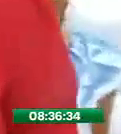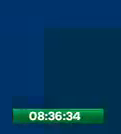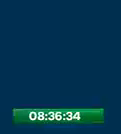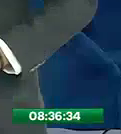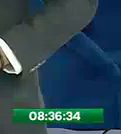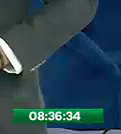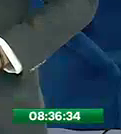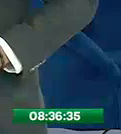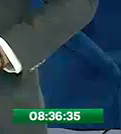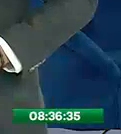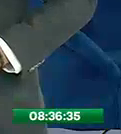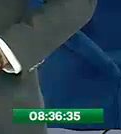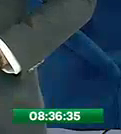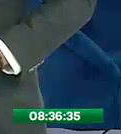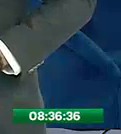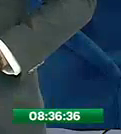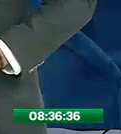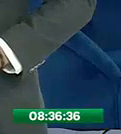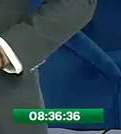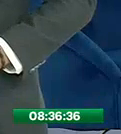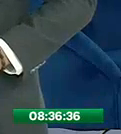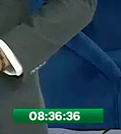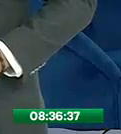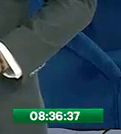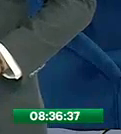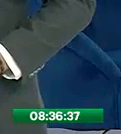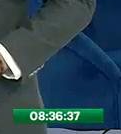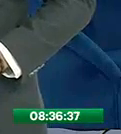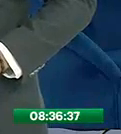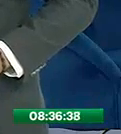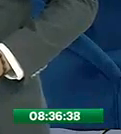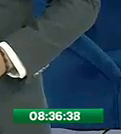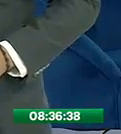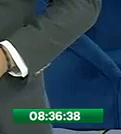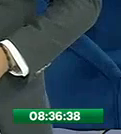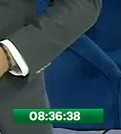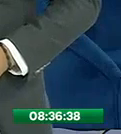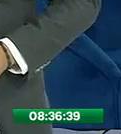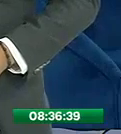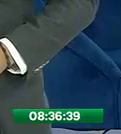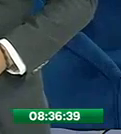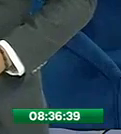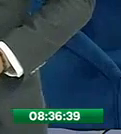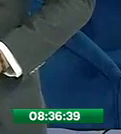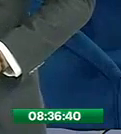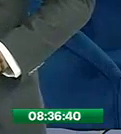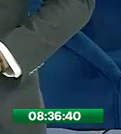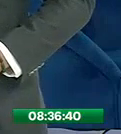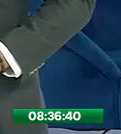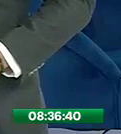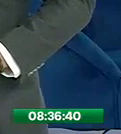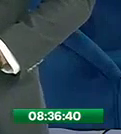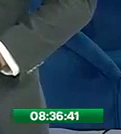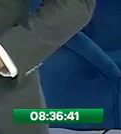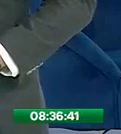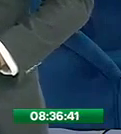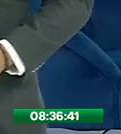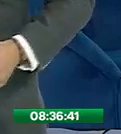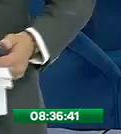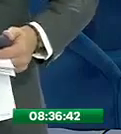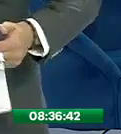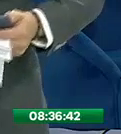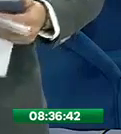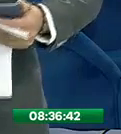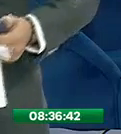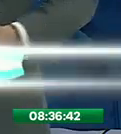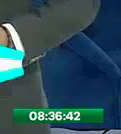Muy bien, Adriana, ahí está entonces la alegría, felicitaciones, estamos ahí en el pregón, va ahí bailando,